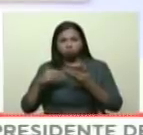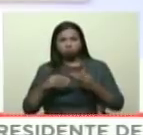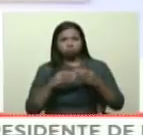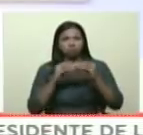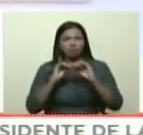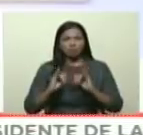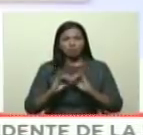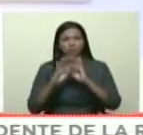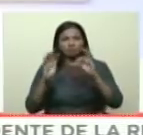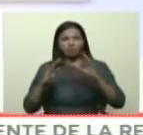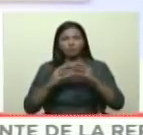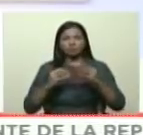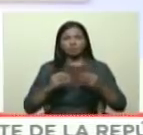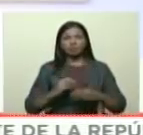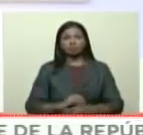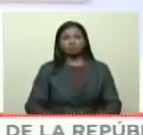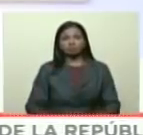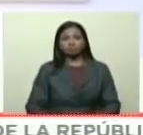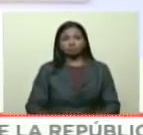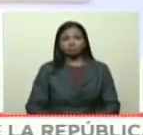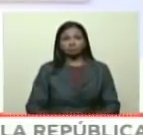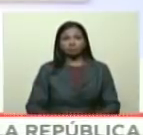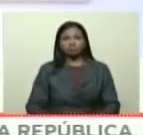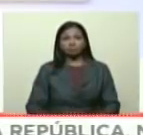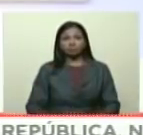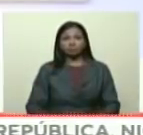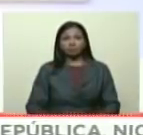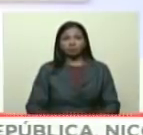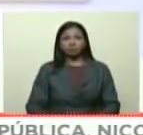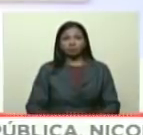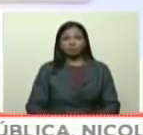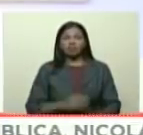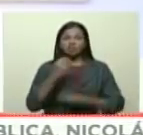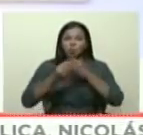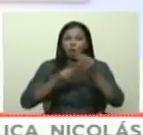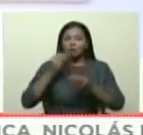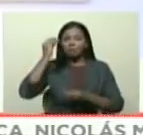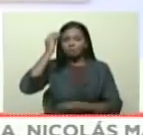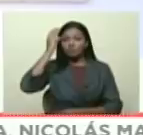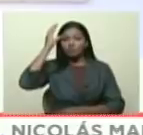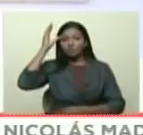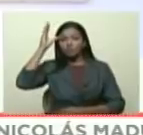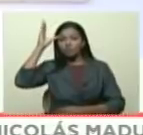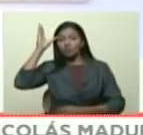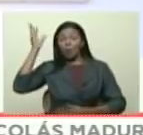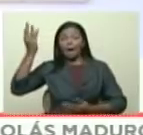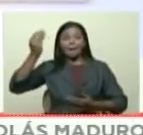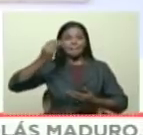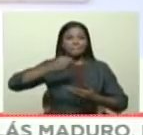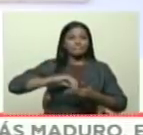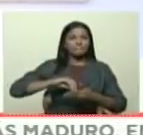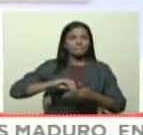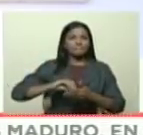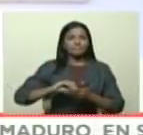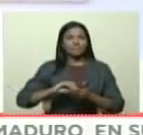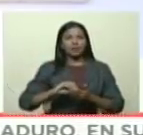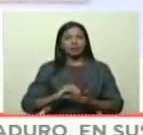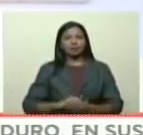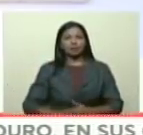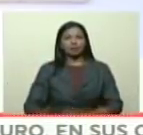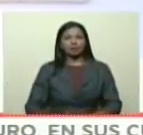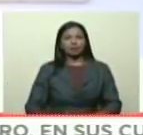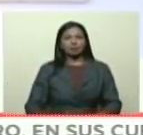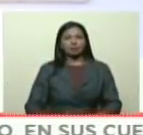seminarios, y eso estimula el conocimiento, estimula el hambre por